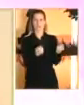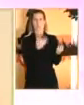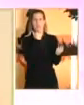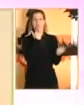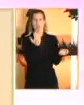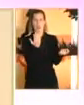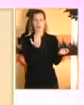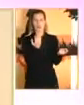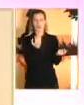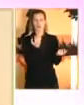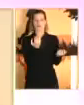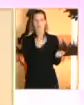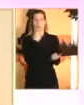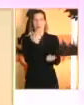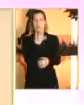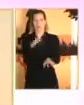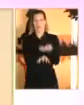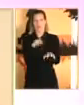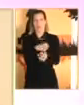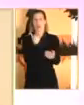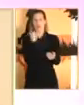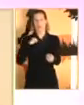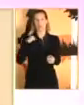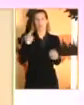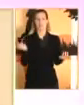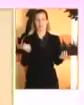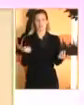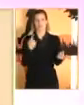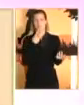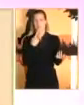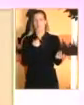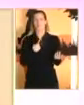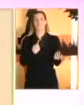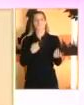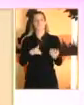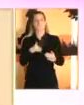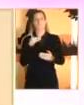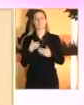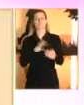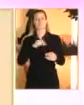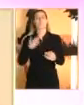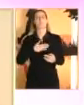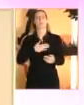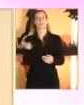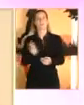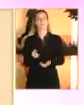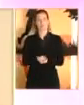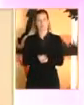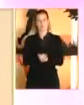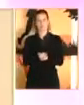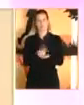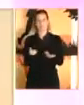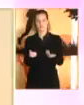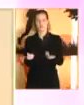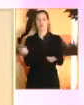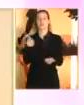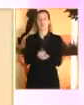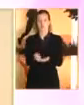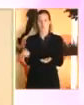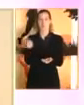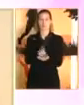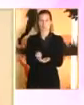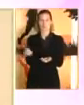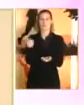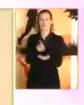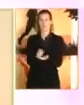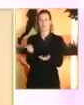allí en el hospital, y pues venir mañana, volvimos a ir y otra vez lo mismo, y otra vez lo mismo, así la